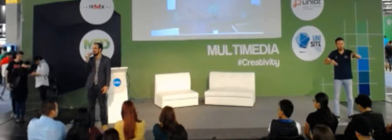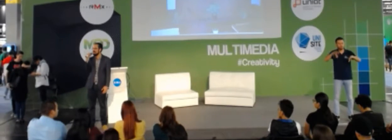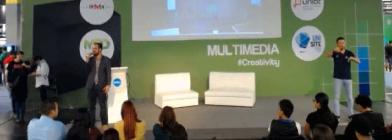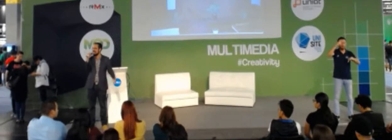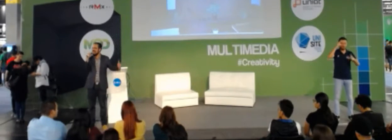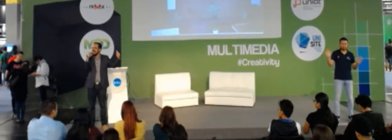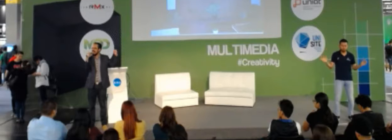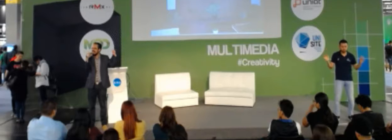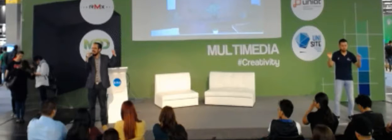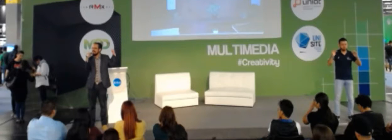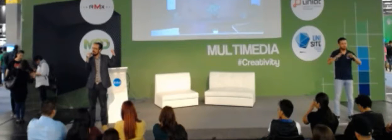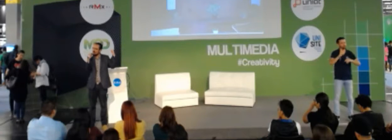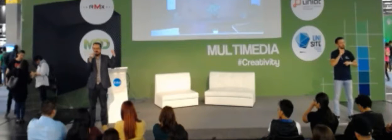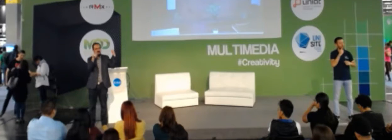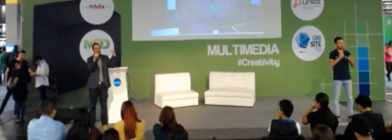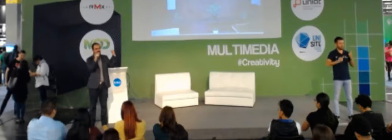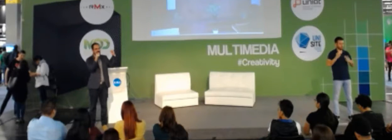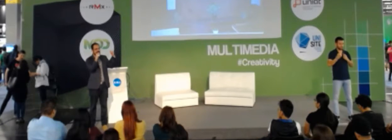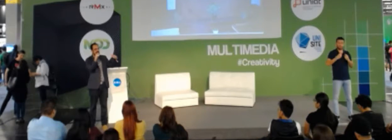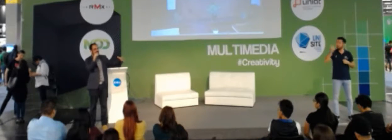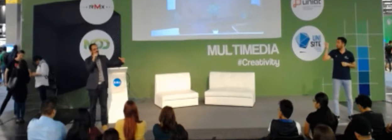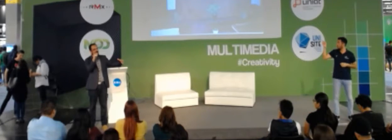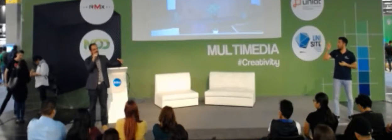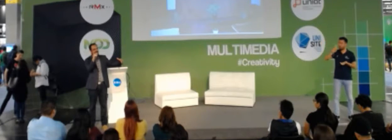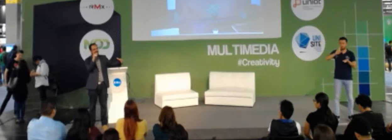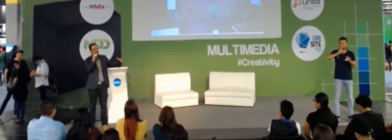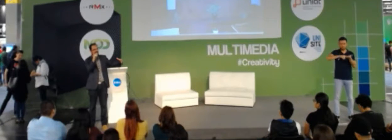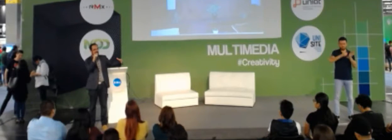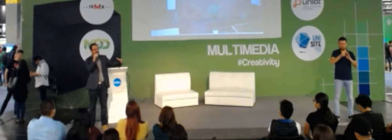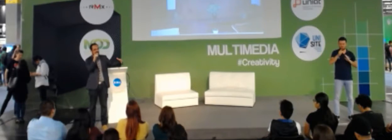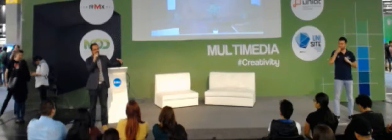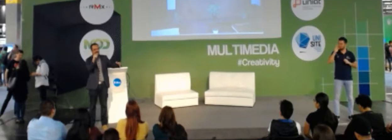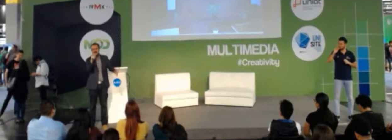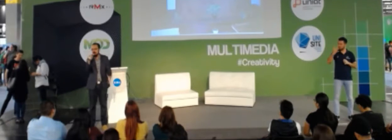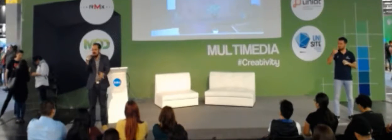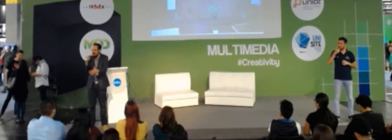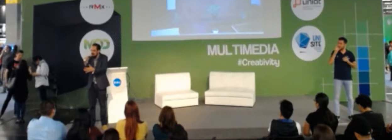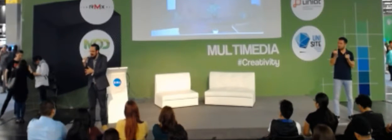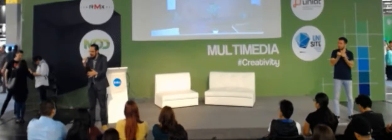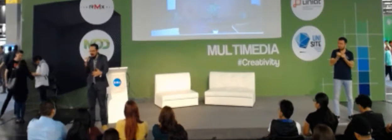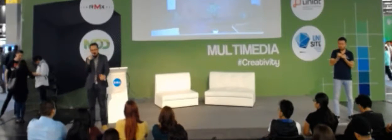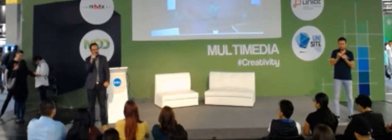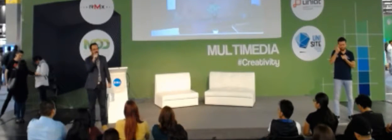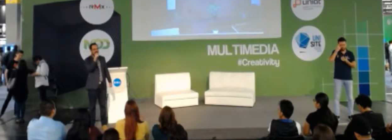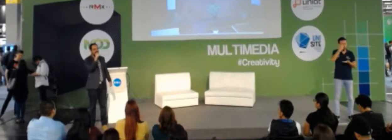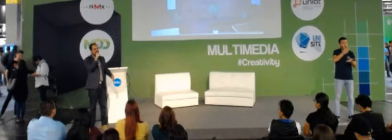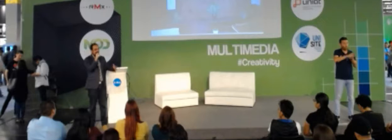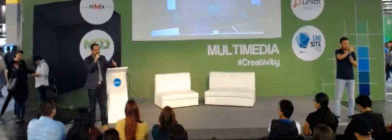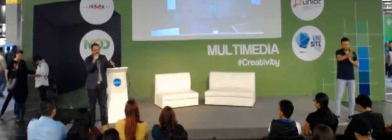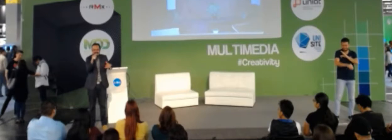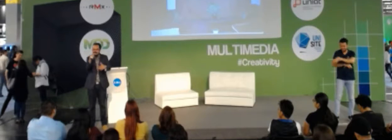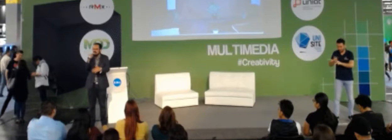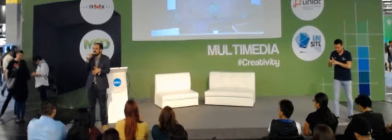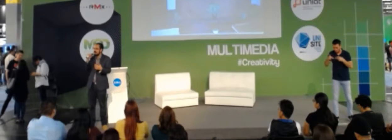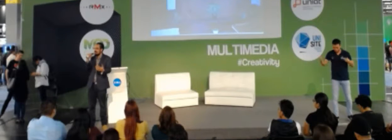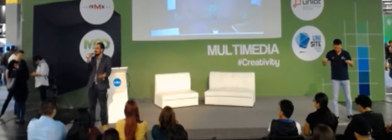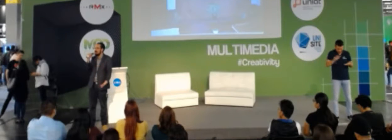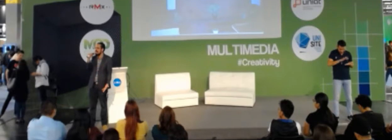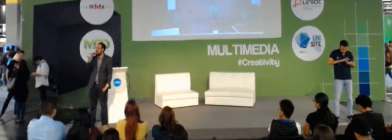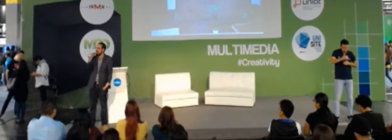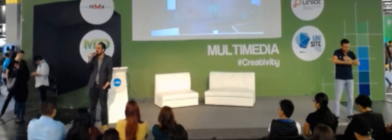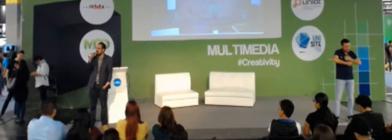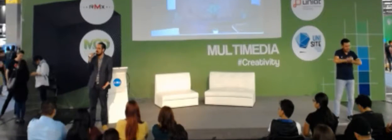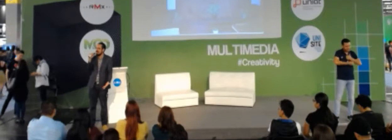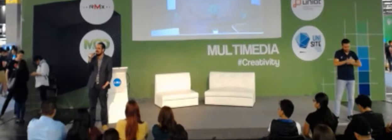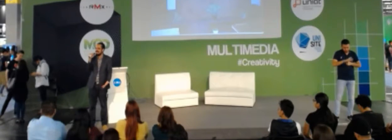sordos. Aquí, en el 94, se juntaban aquellos sordos, compraban el periódico, leían las notas que pensaban que